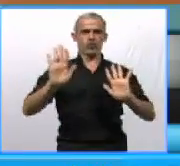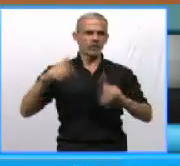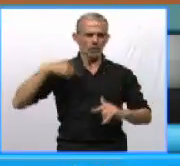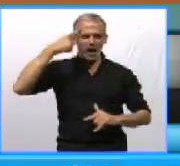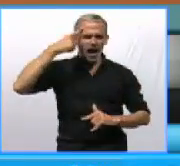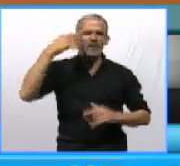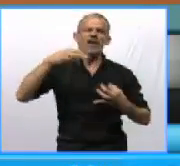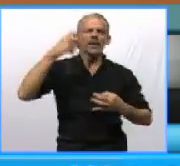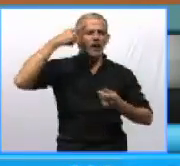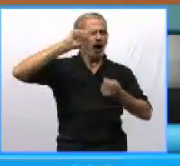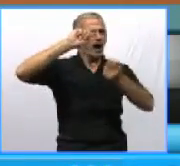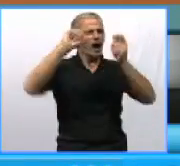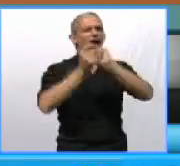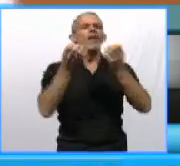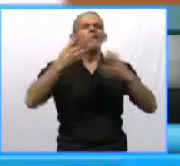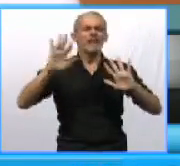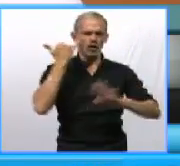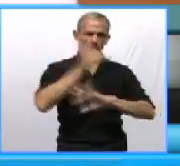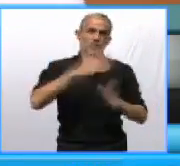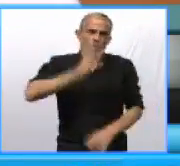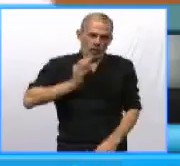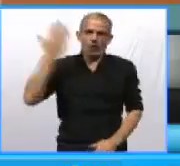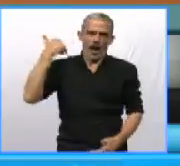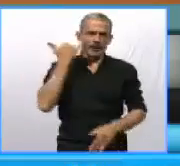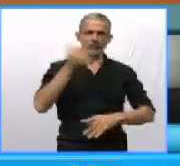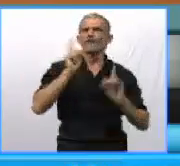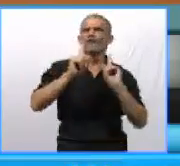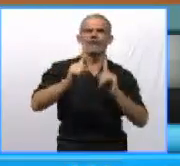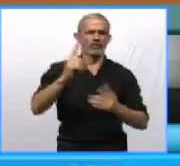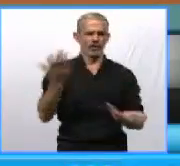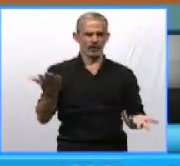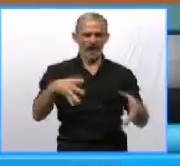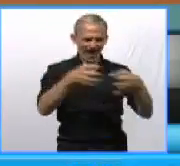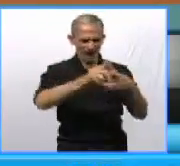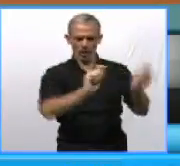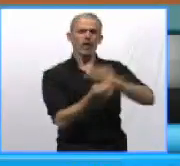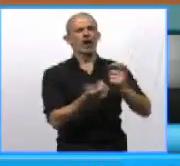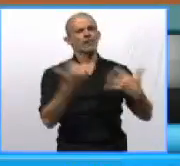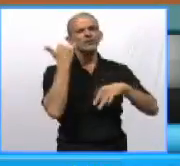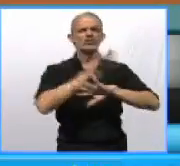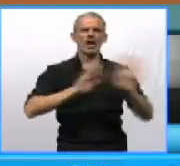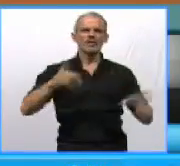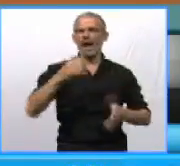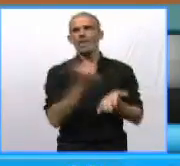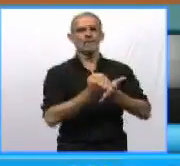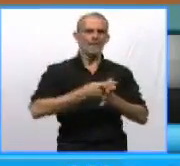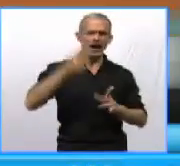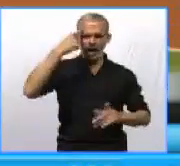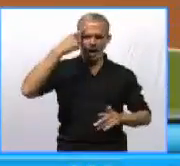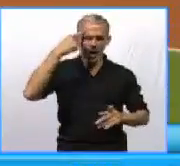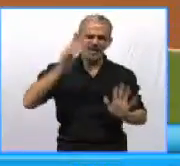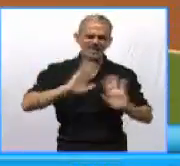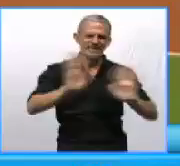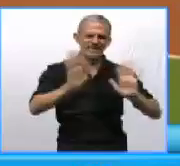cabeza no la preparás como para mejorar, ya pasaron 4 años, o sea, el equipo es otro, también uno tiene que hacer un